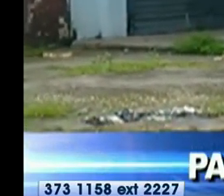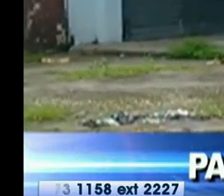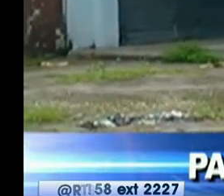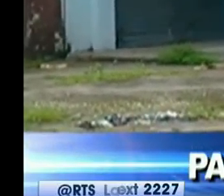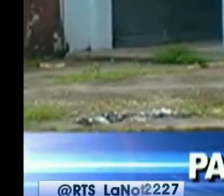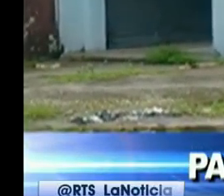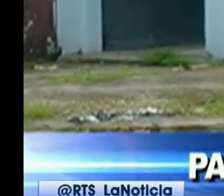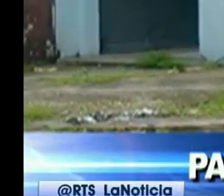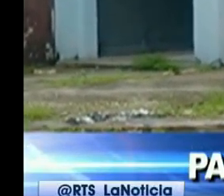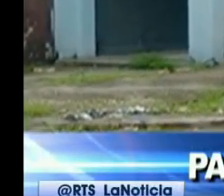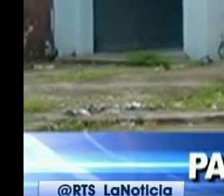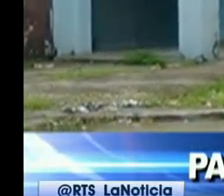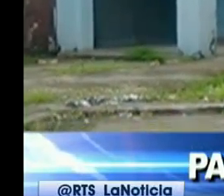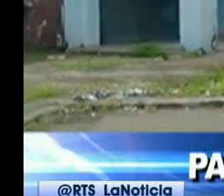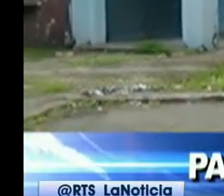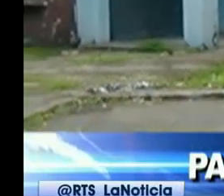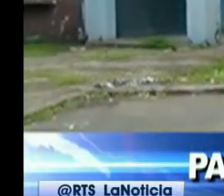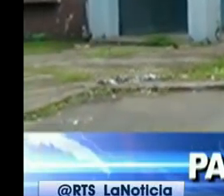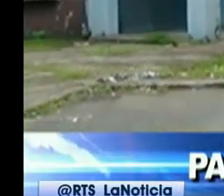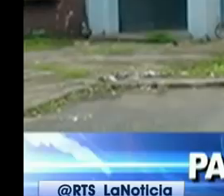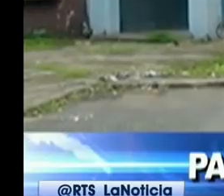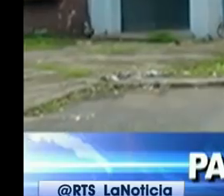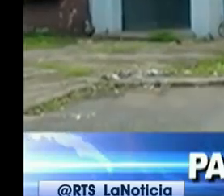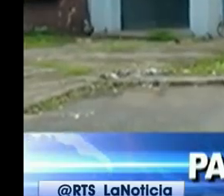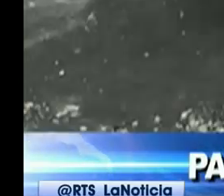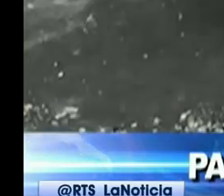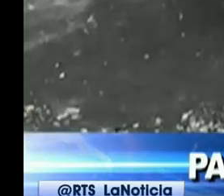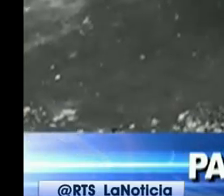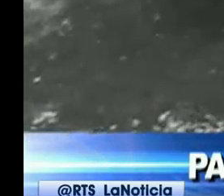mucho más en la noticia en la comunidad.